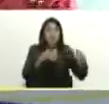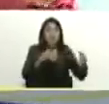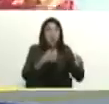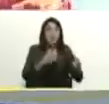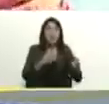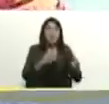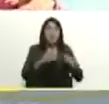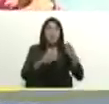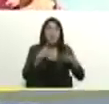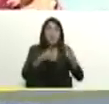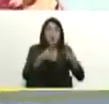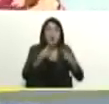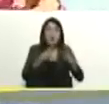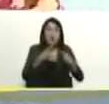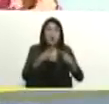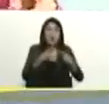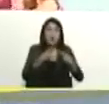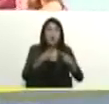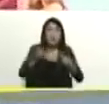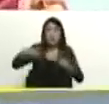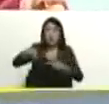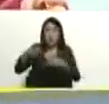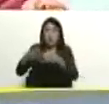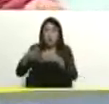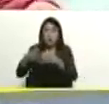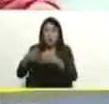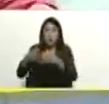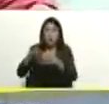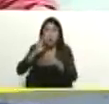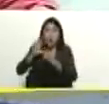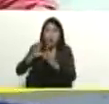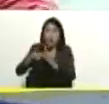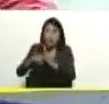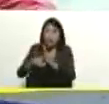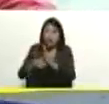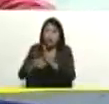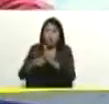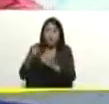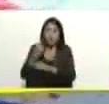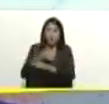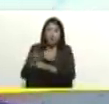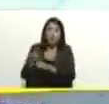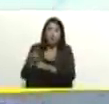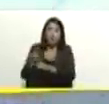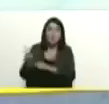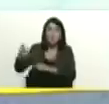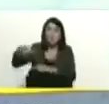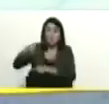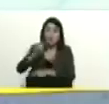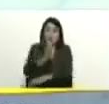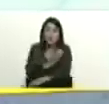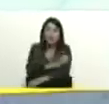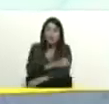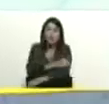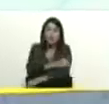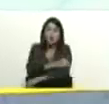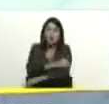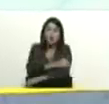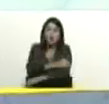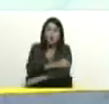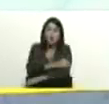con el sector bandido, corrupto y vendepatria de la plataforma unitaria,